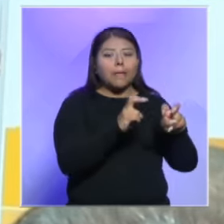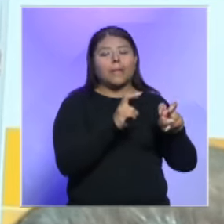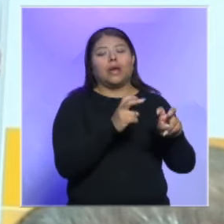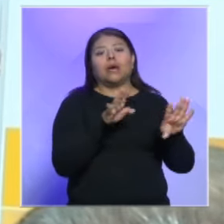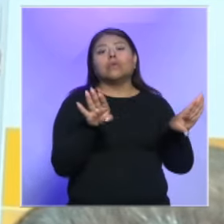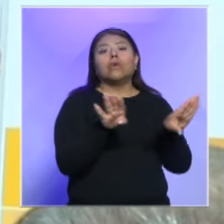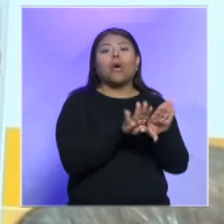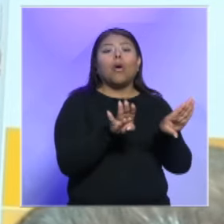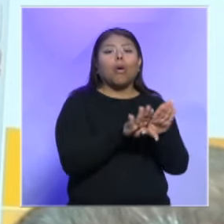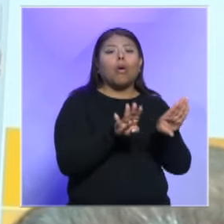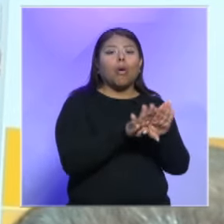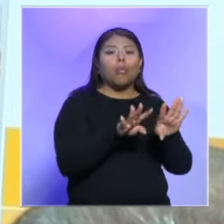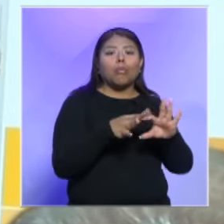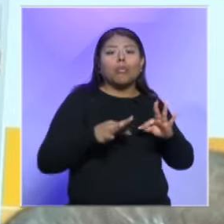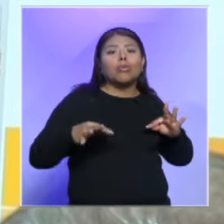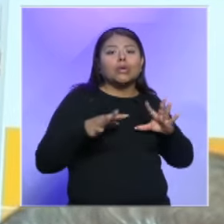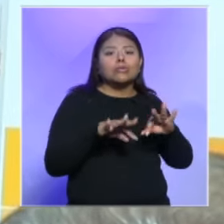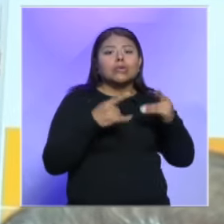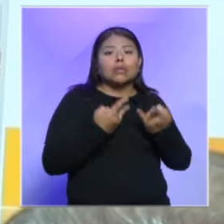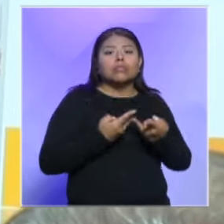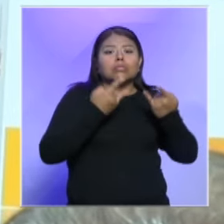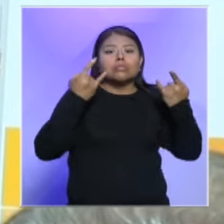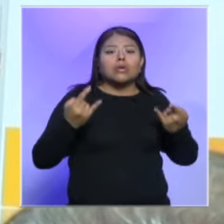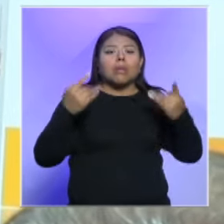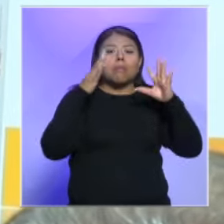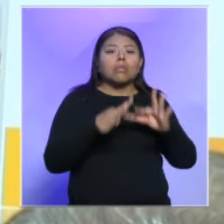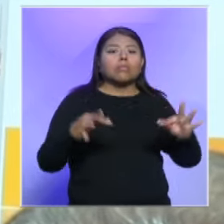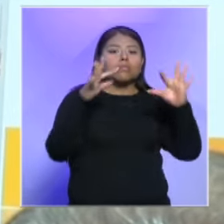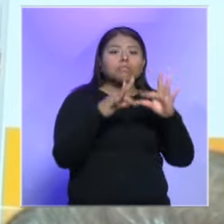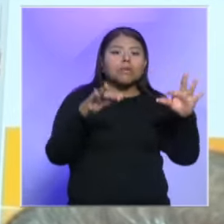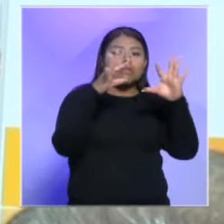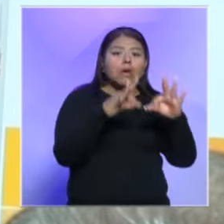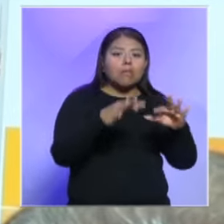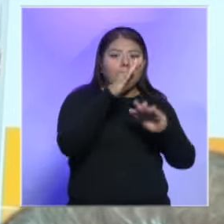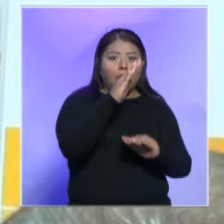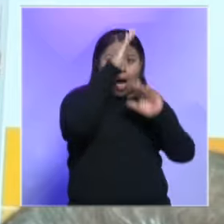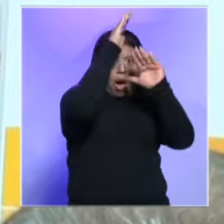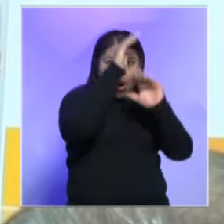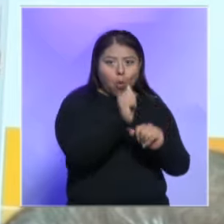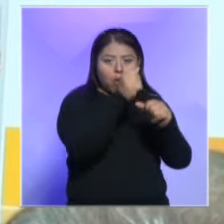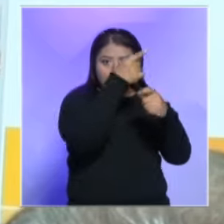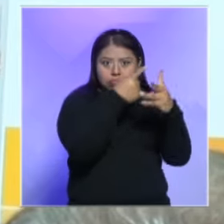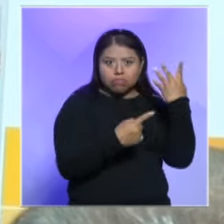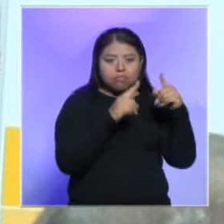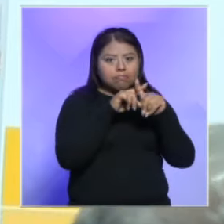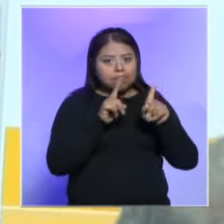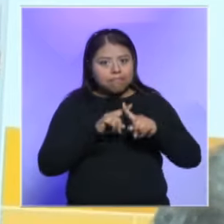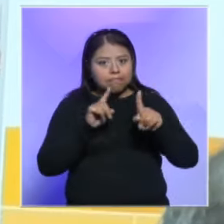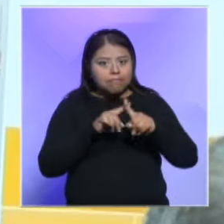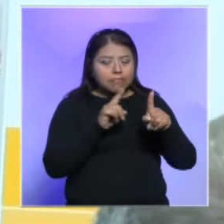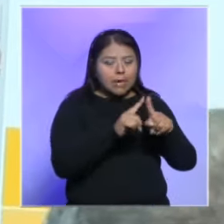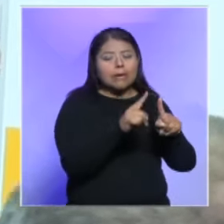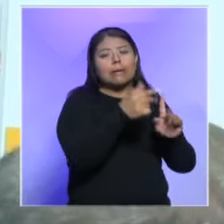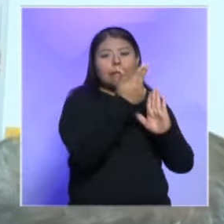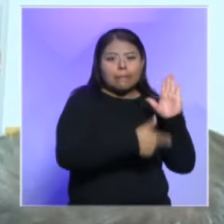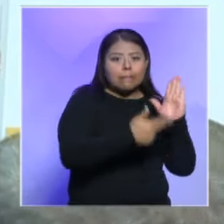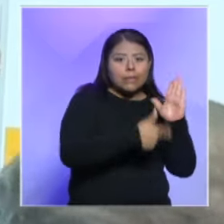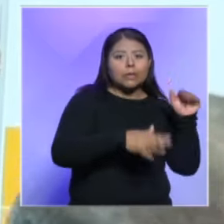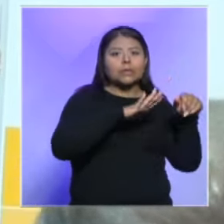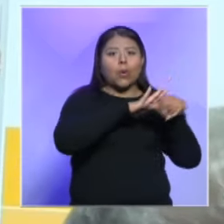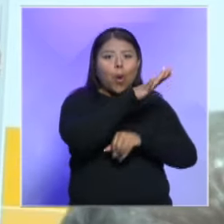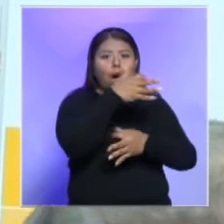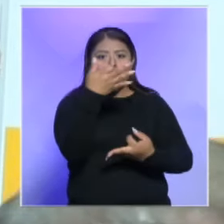hace esta narración muy clara de todos los convenios, de los instrumentos convencionales, de las jurisprudencias,